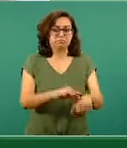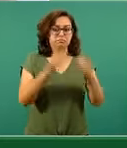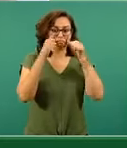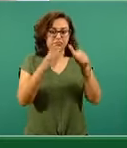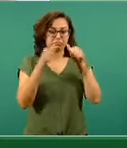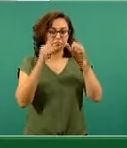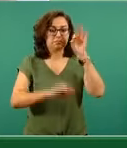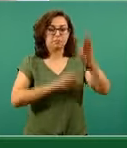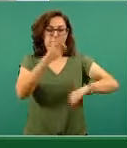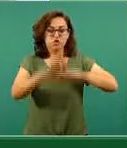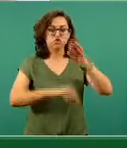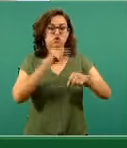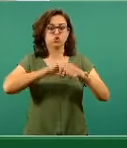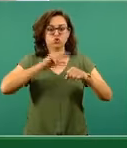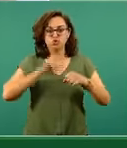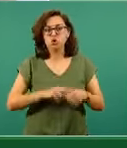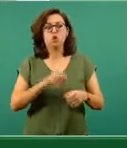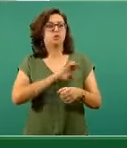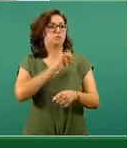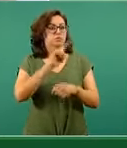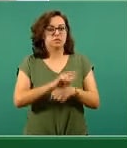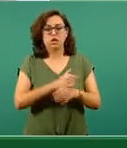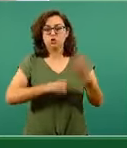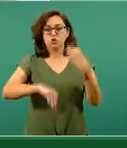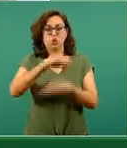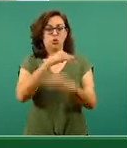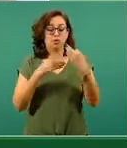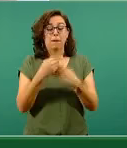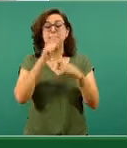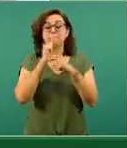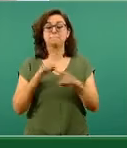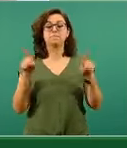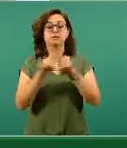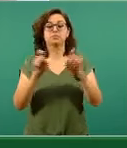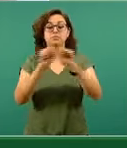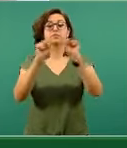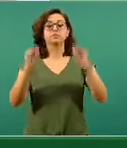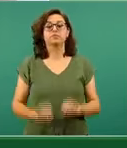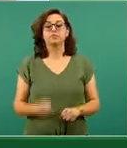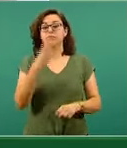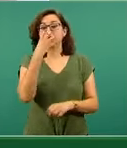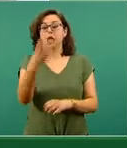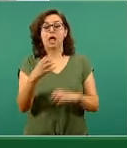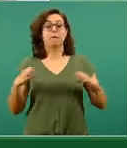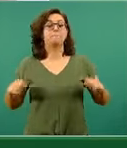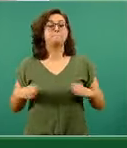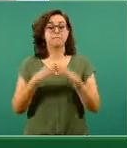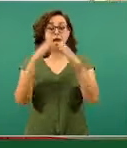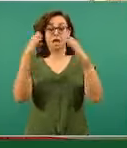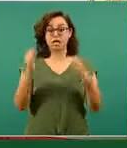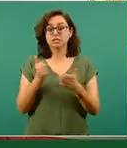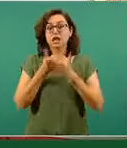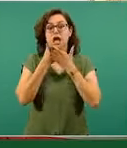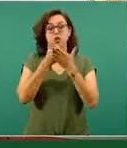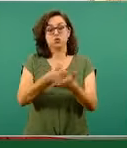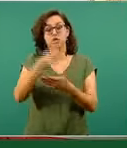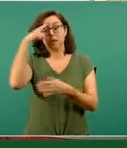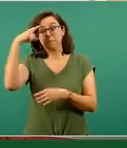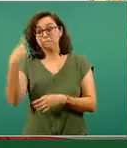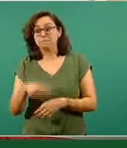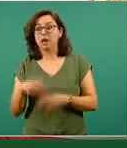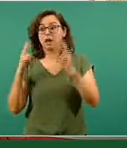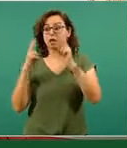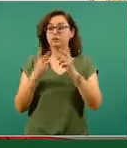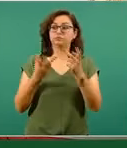para poderle atender. El sistema de urgencias del estado de Guanajuato realizó también una extraordinaria labor en el traslado vía terrestre o vía aérea